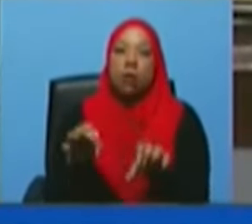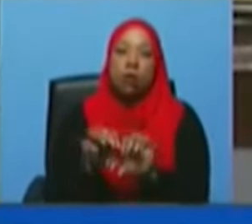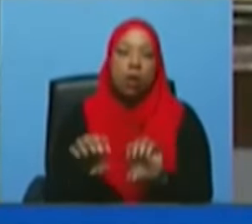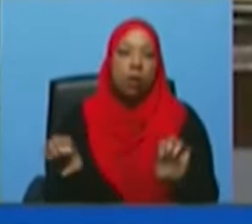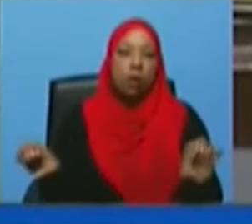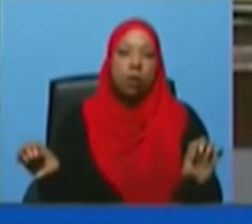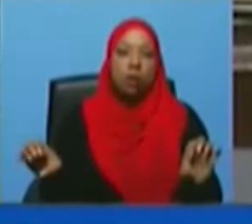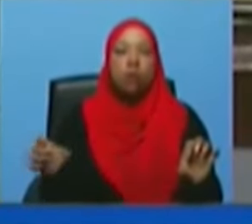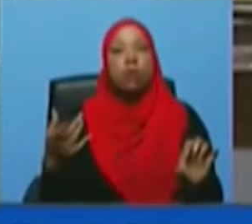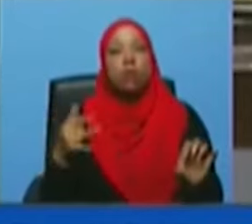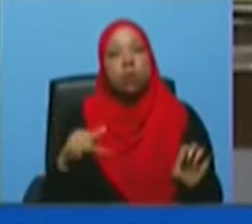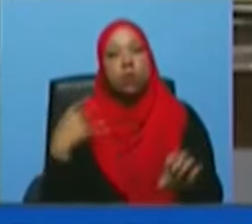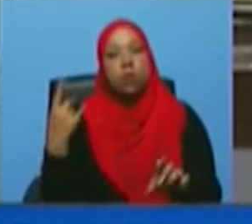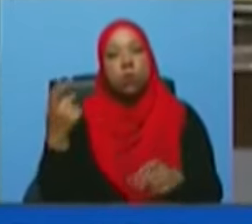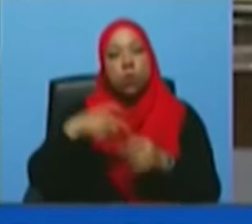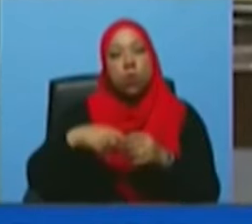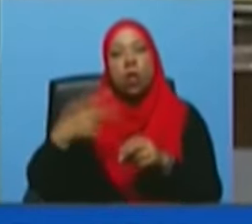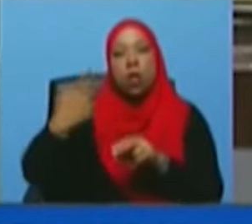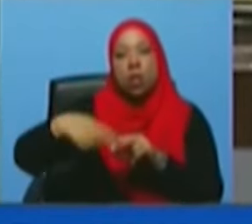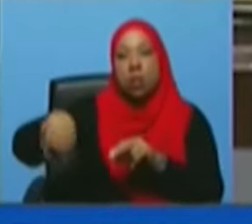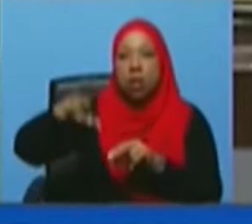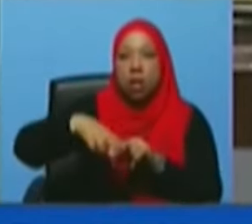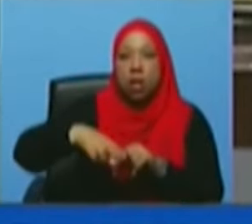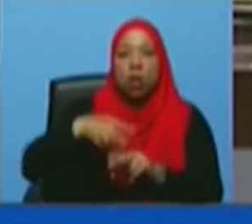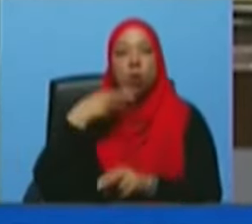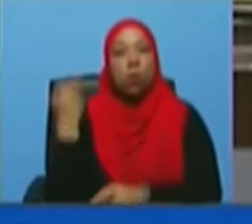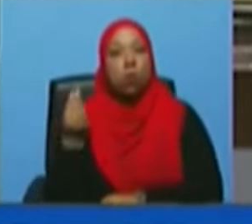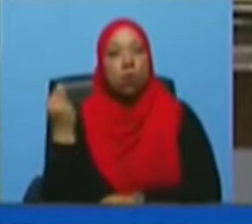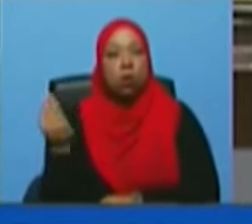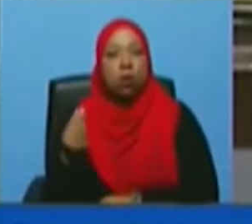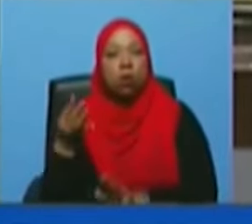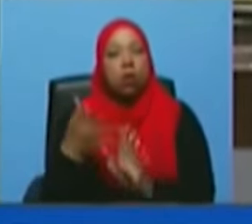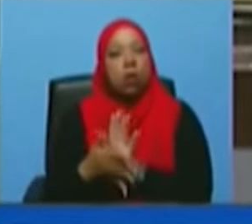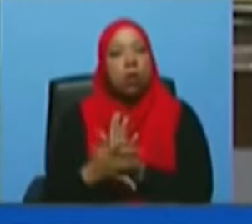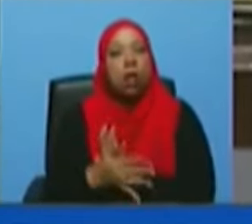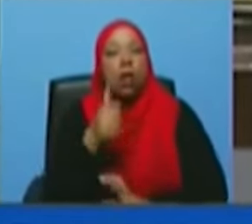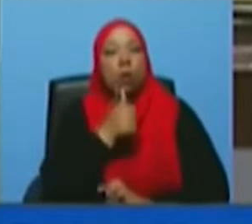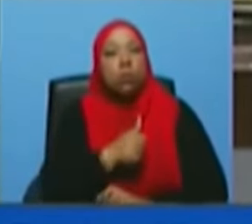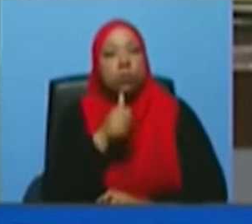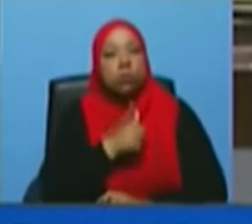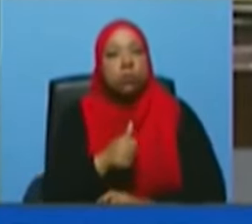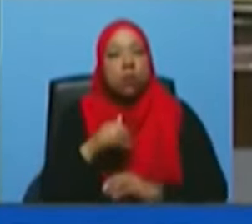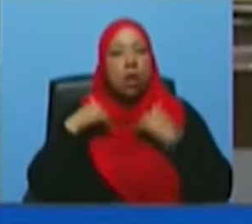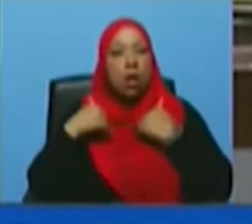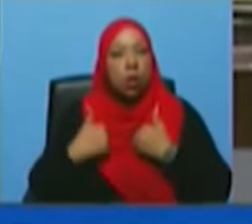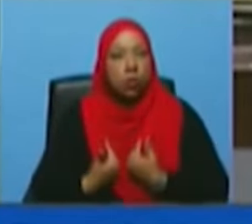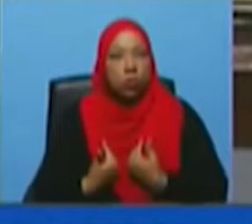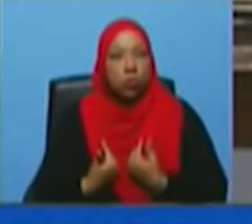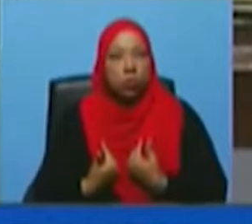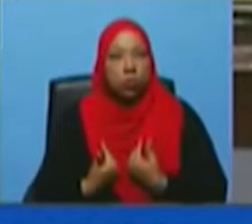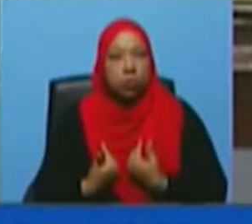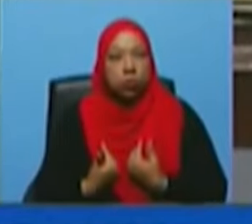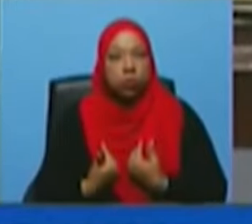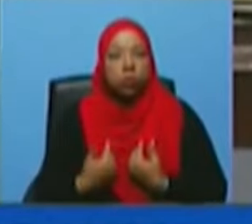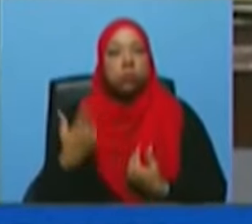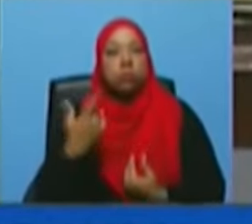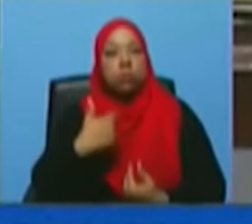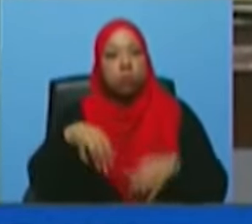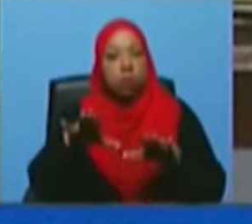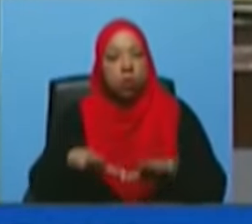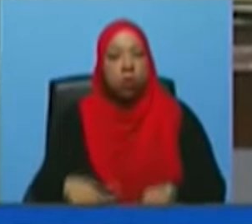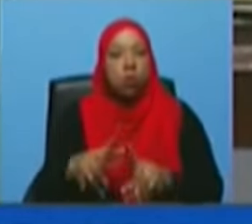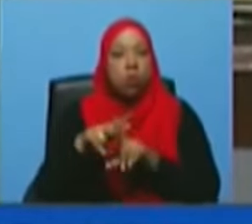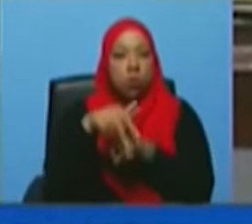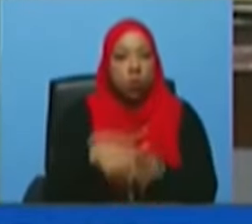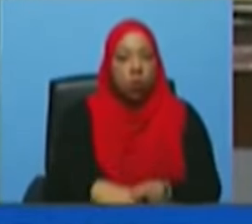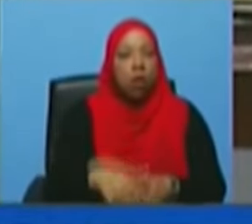educativos entre niños y niñas que no se rindan que no se cansen que no se dejen apabullar